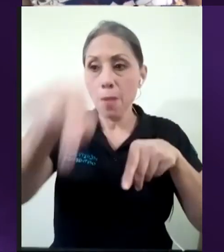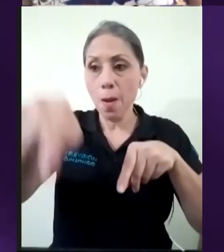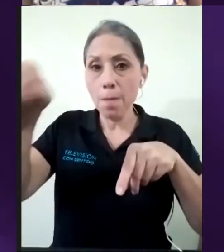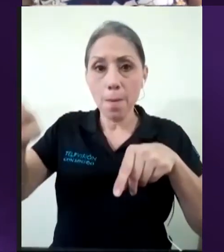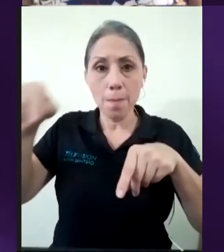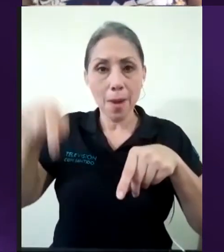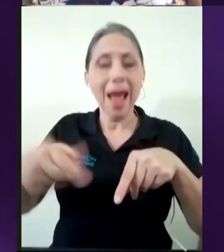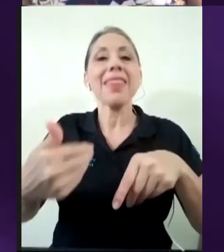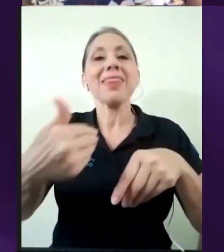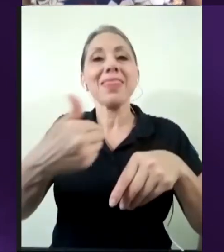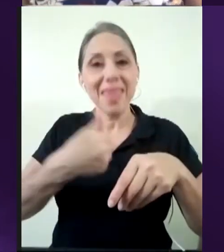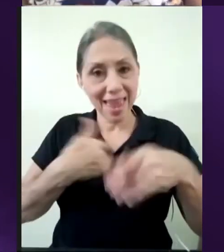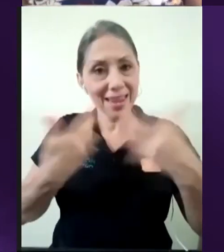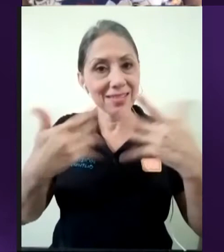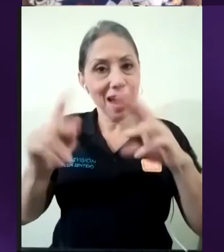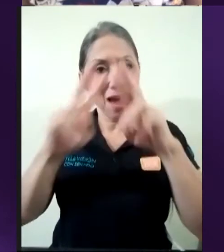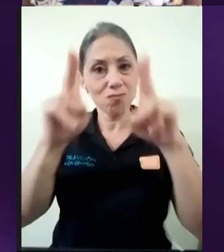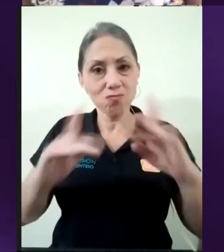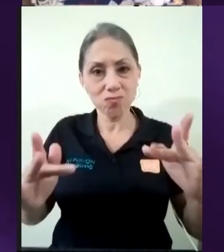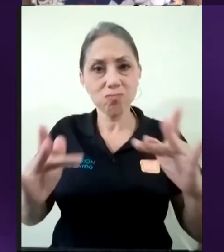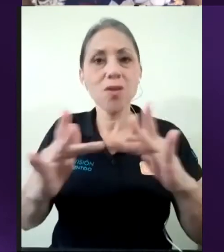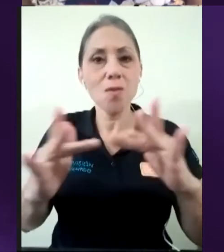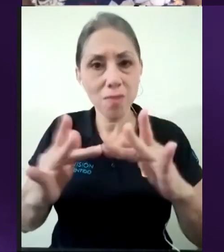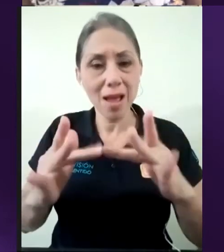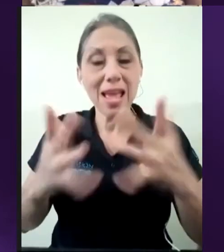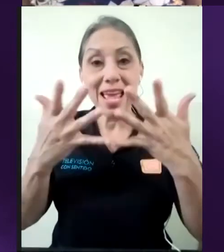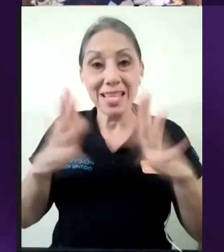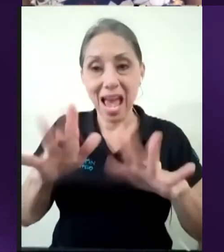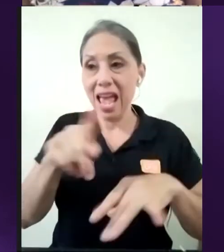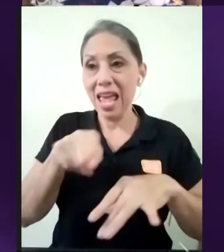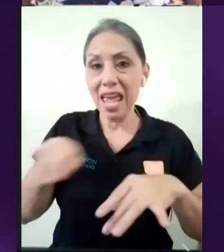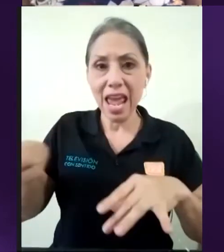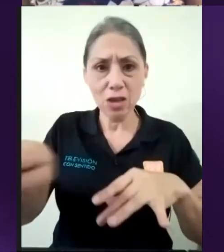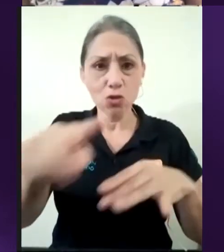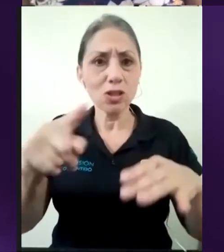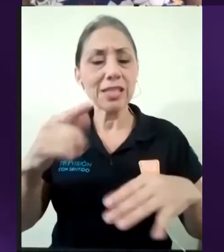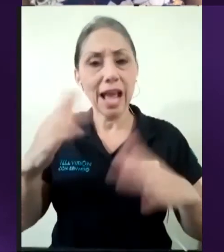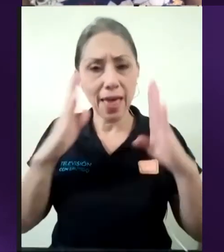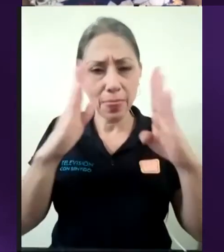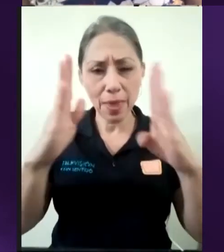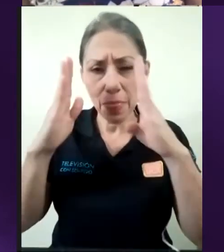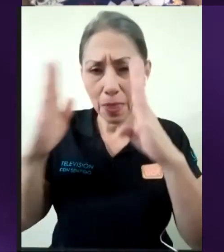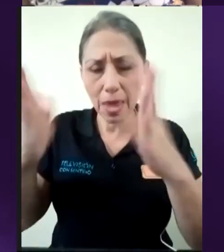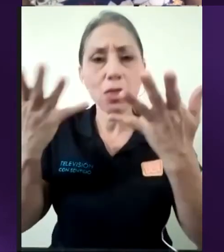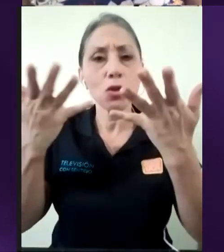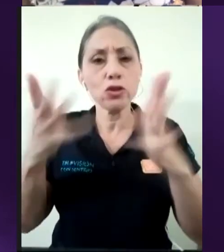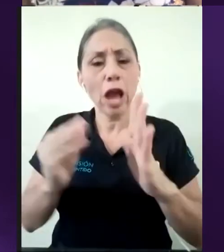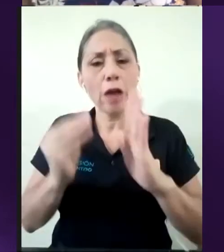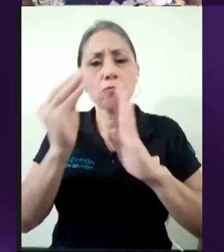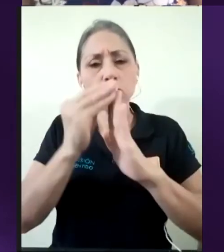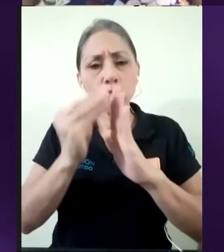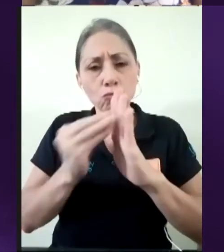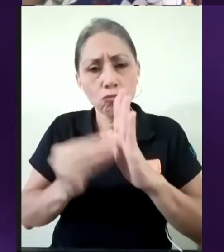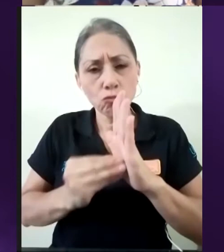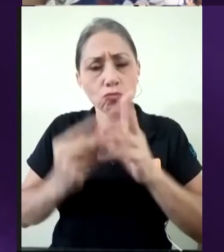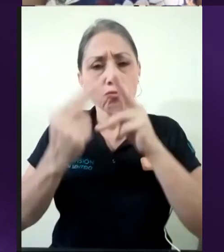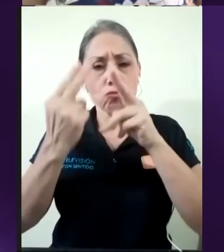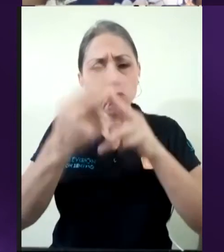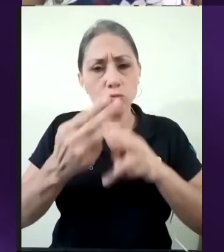están atendiendo y levantando los listados. Ahí les hacen una serie de preguntas, deben llenar un